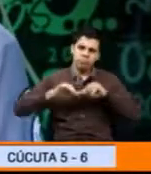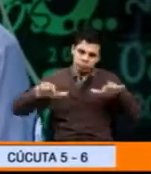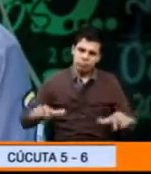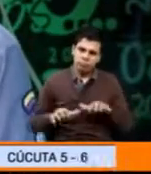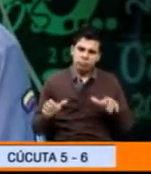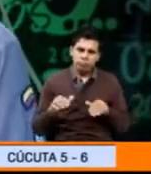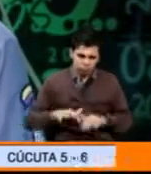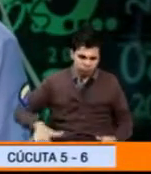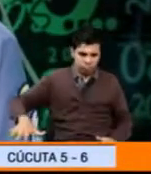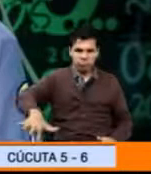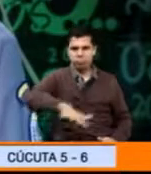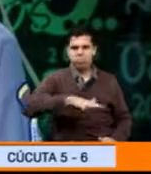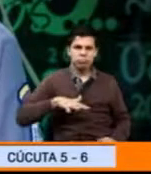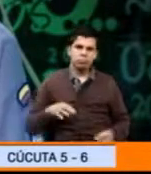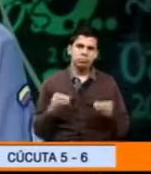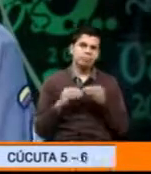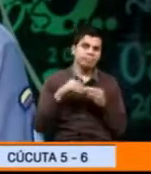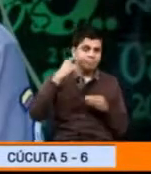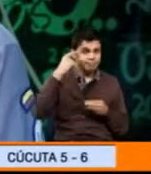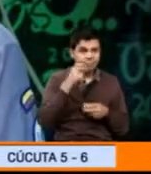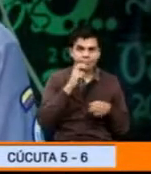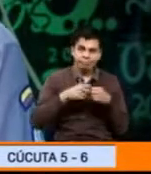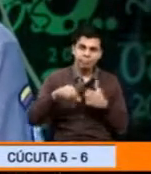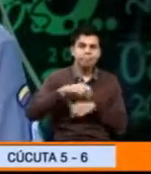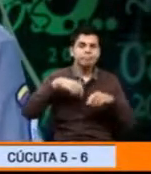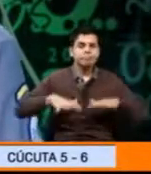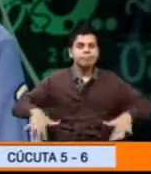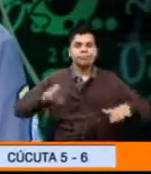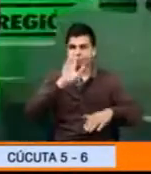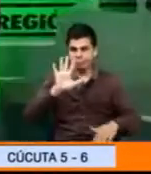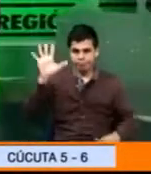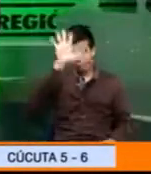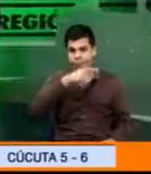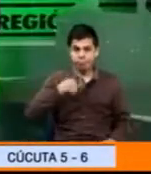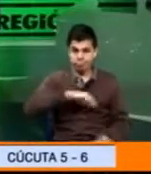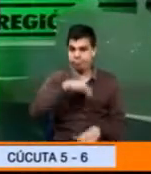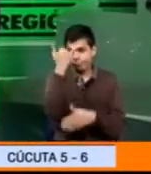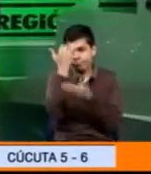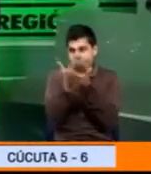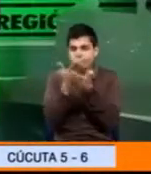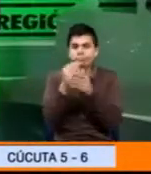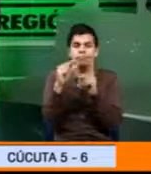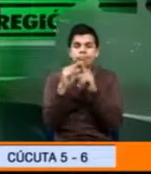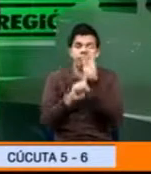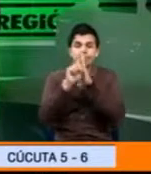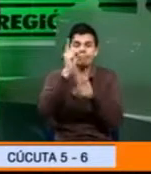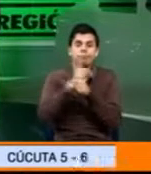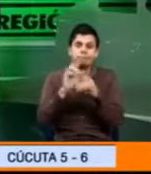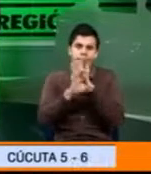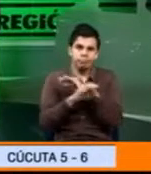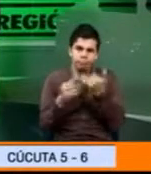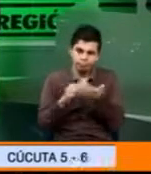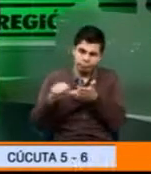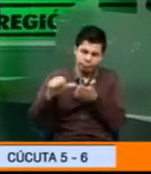desarrollo de las regiones y no tengamos que intervenir los parques nacionales. Lo hemos propuesto, pero no ha sido tan exitoso. Eso tiene unas inversiones